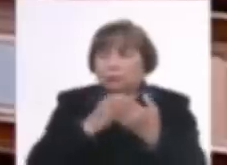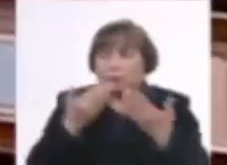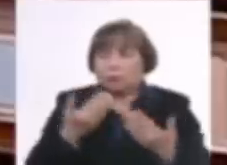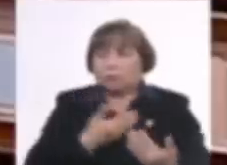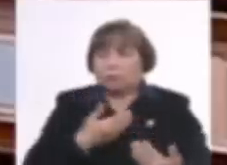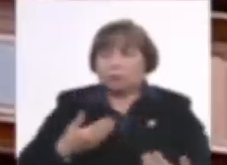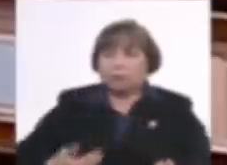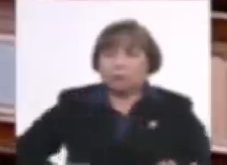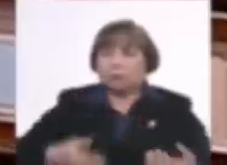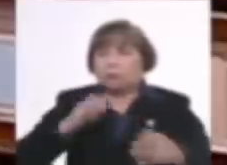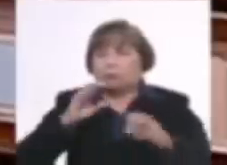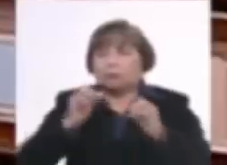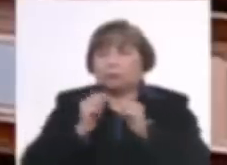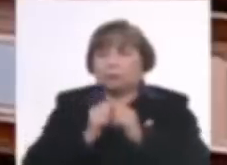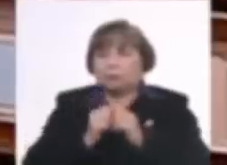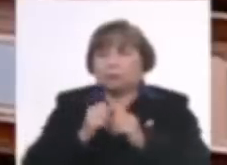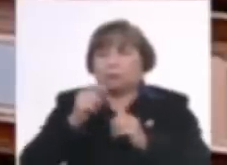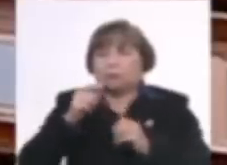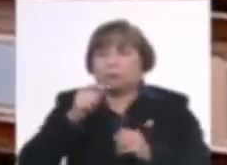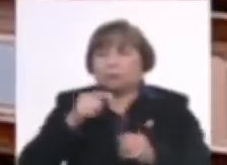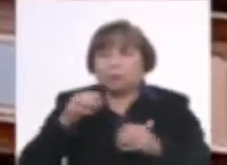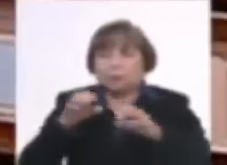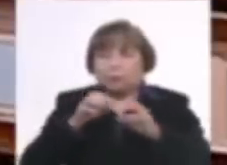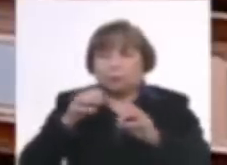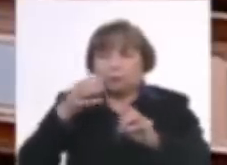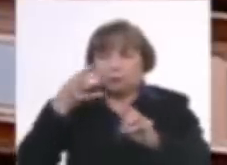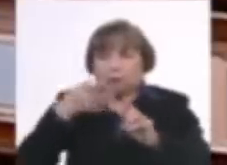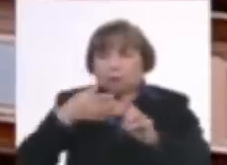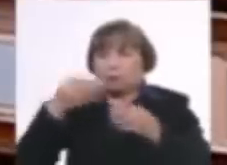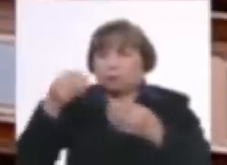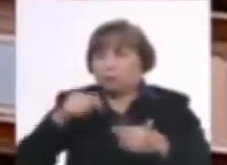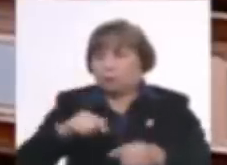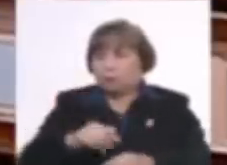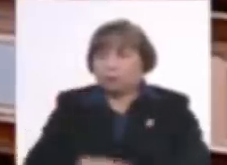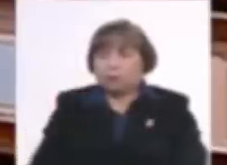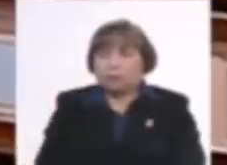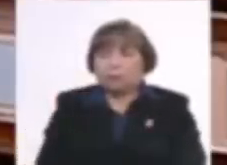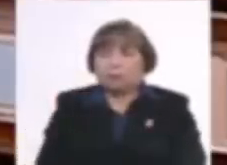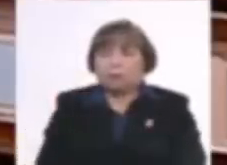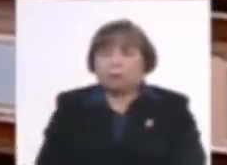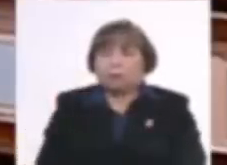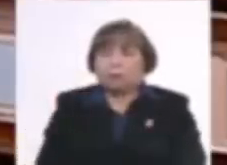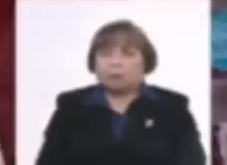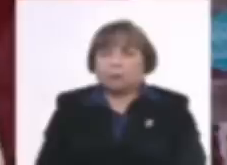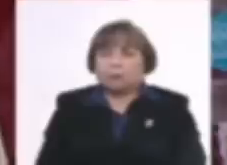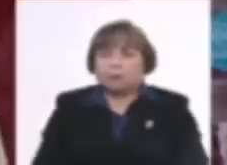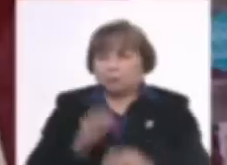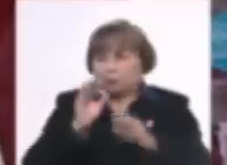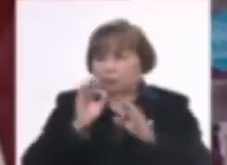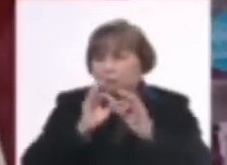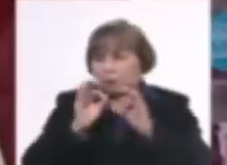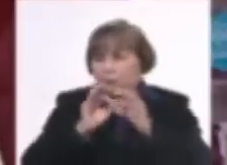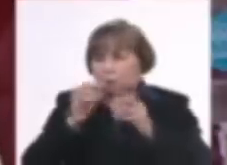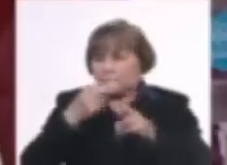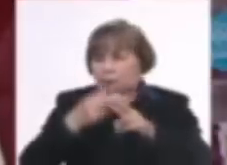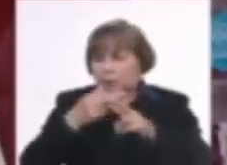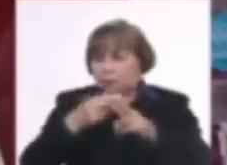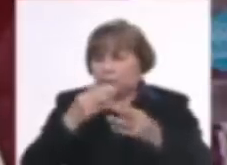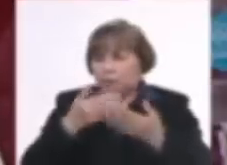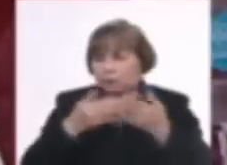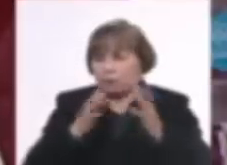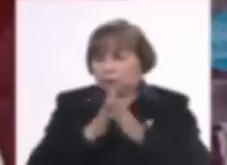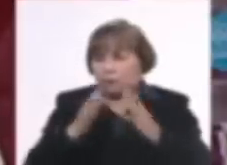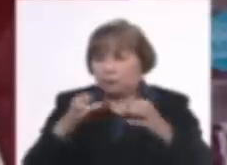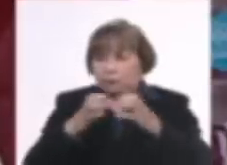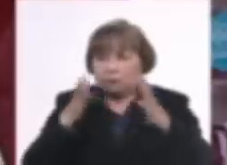del que estamos hablando, el contrato por el que usted está siendo convocada acá. ¿Cuál contrato? Especifíqueme el nombre, nómbremelo,